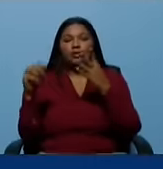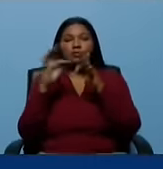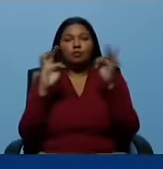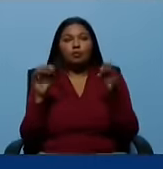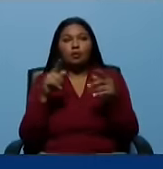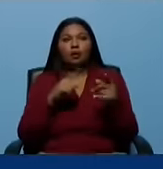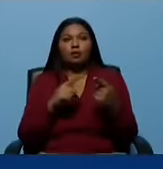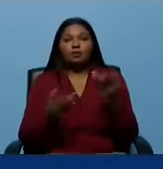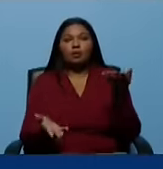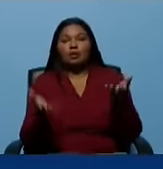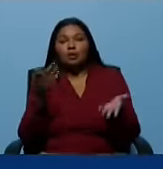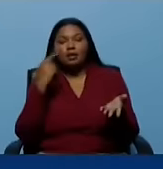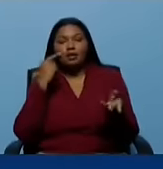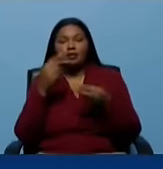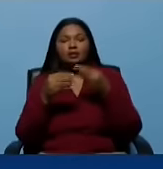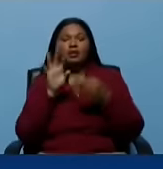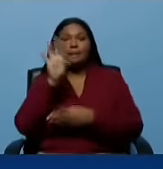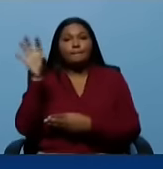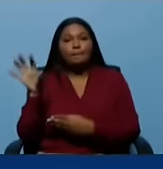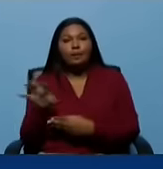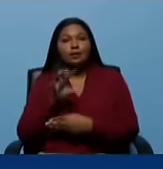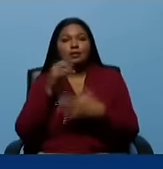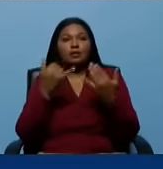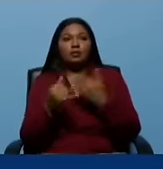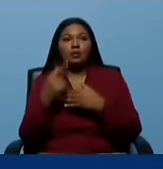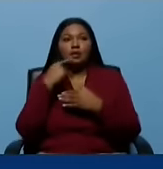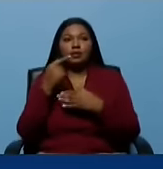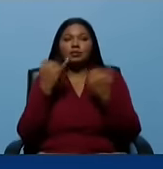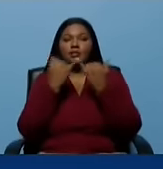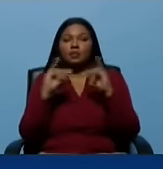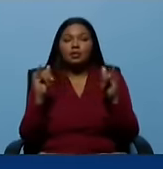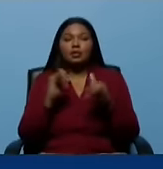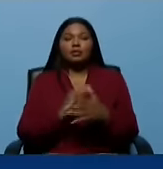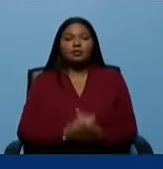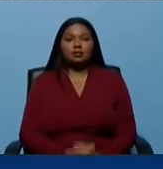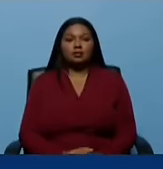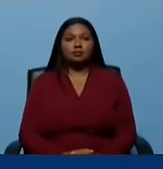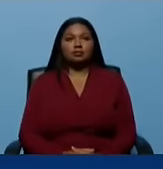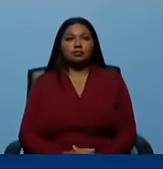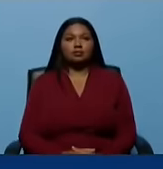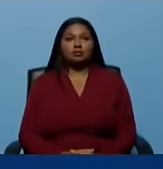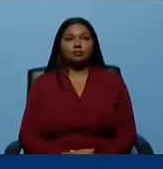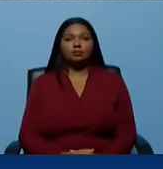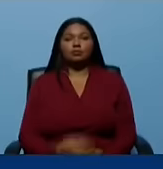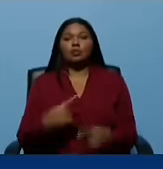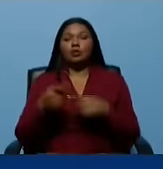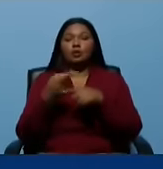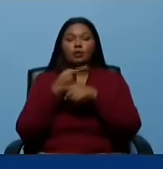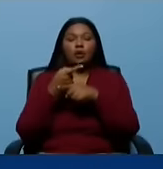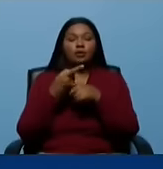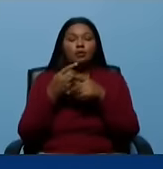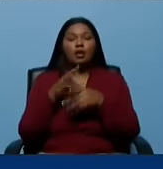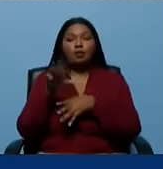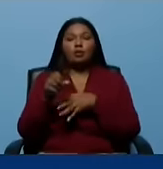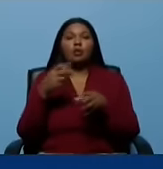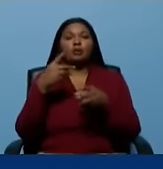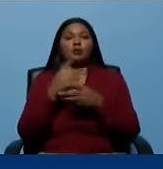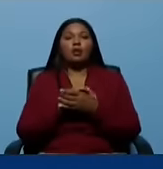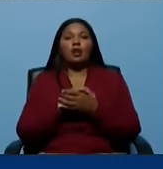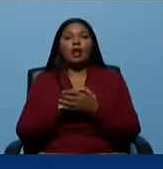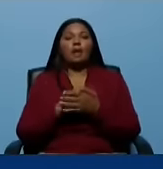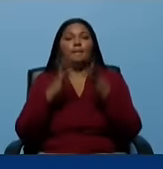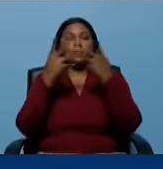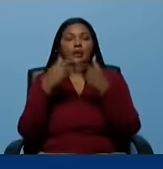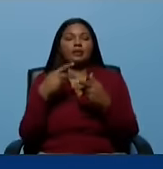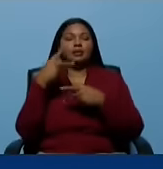repúblicas bananeras eran países teóricamente independientes pero cuyos gobiernos estaban comprados por las empresas productoras de banan